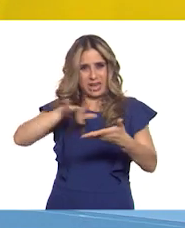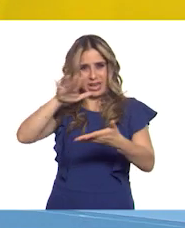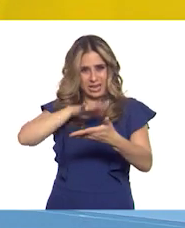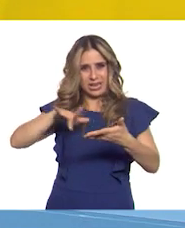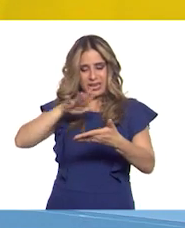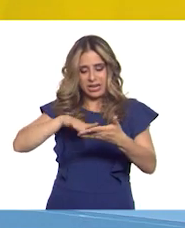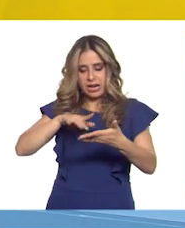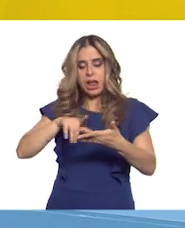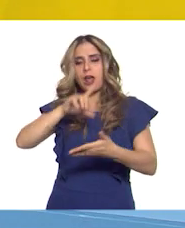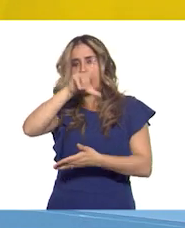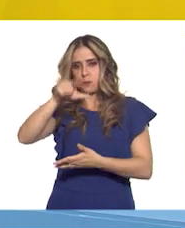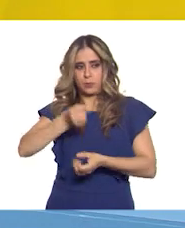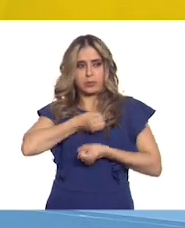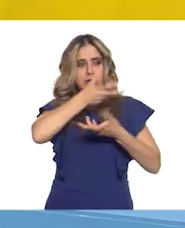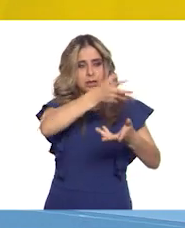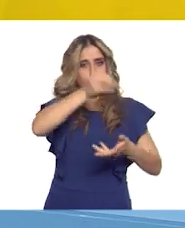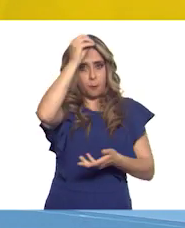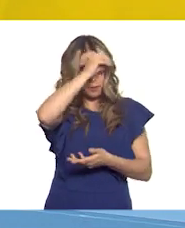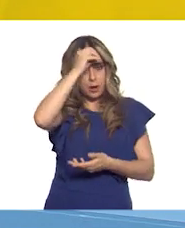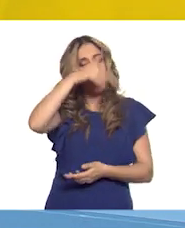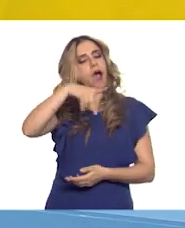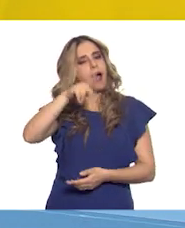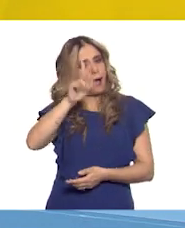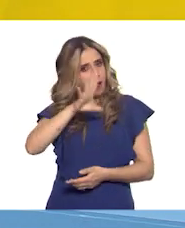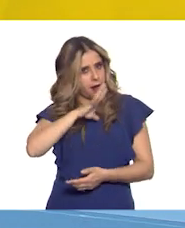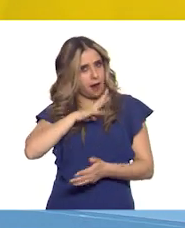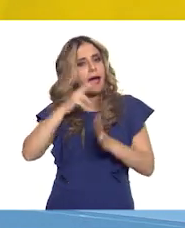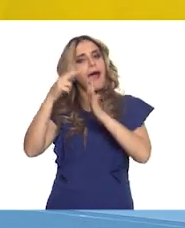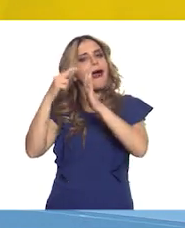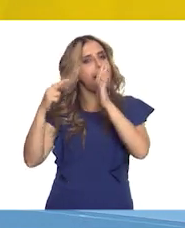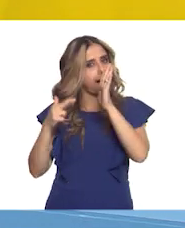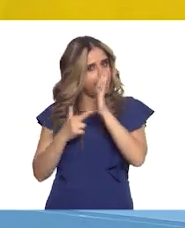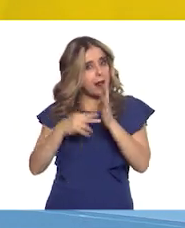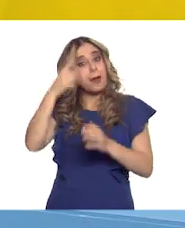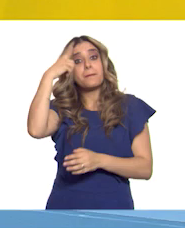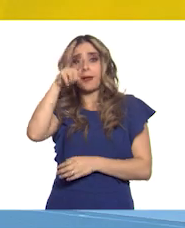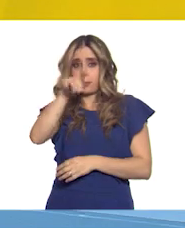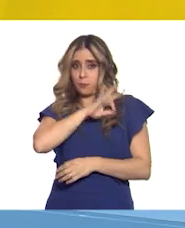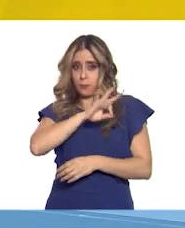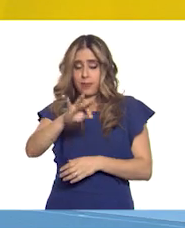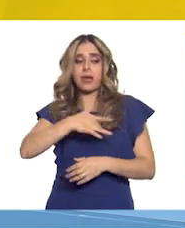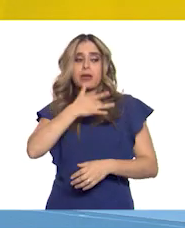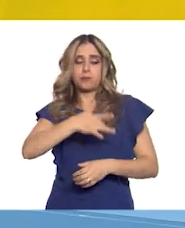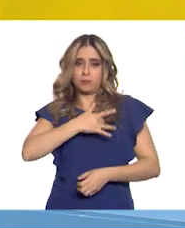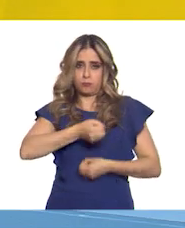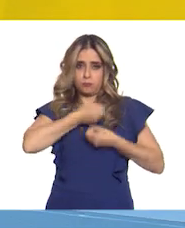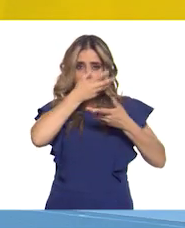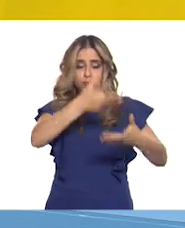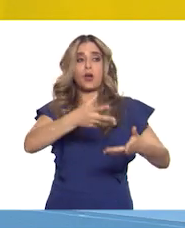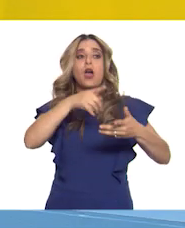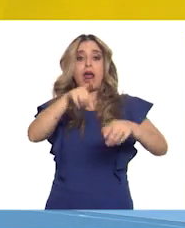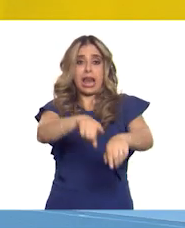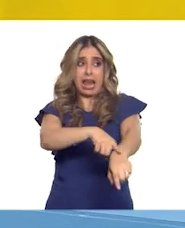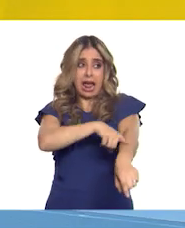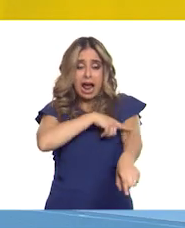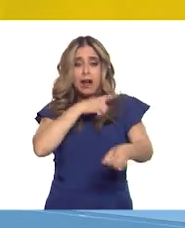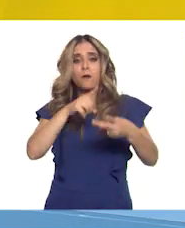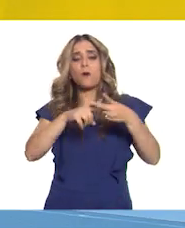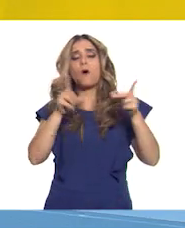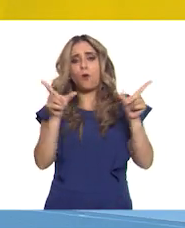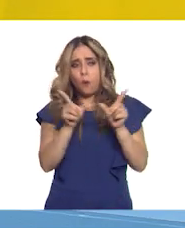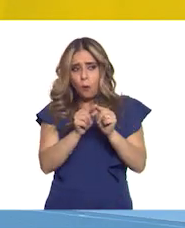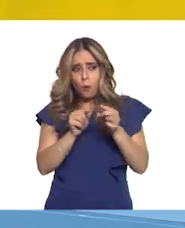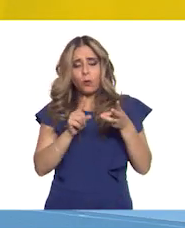publicaciones tienen diferentes normas que abarcan cosas diferentes como extensión, formato, tipo de